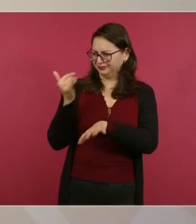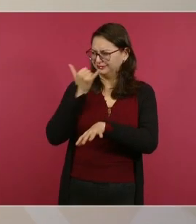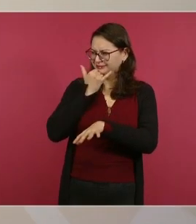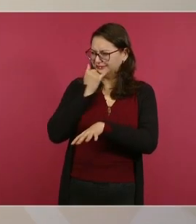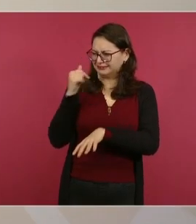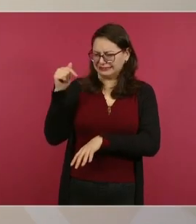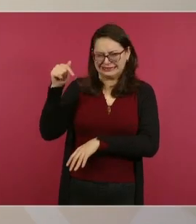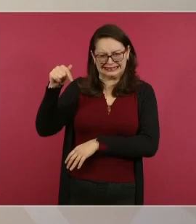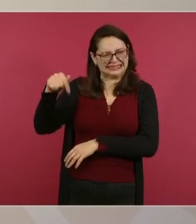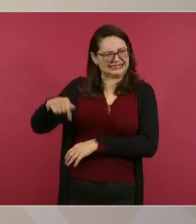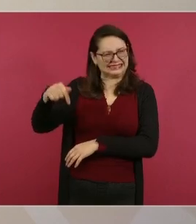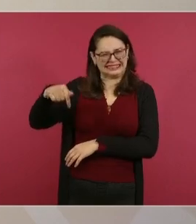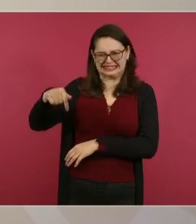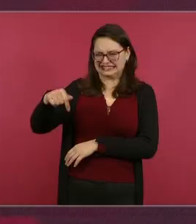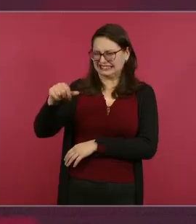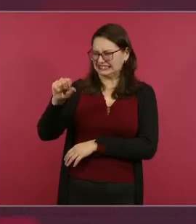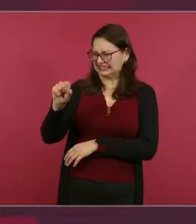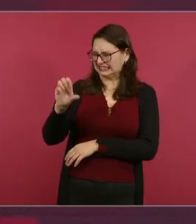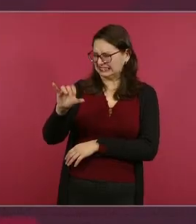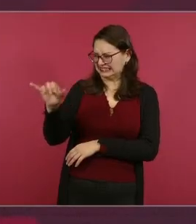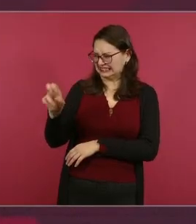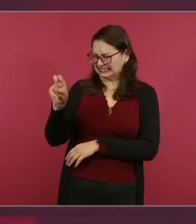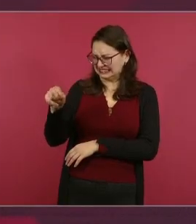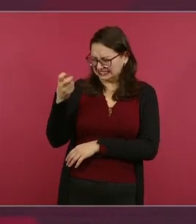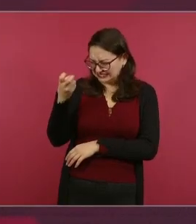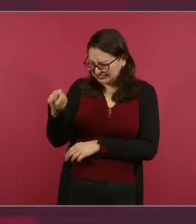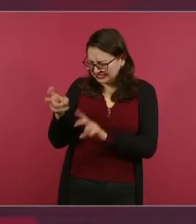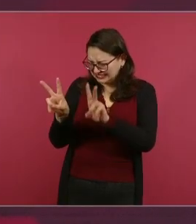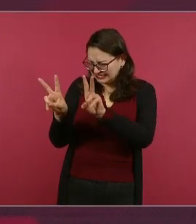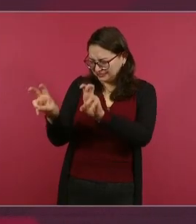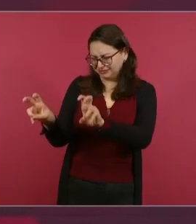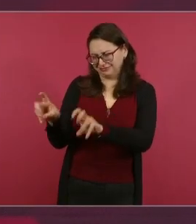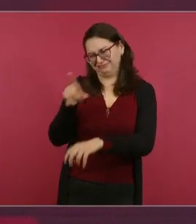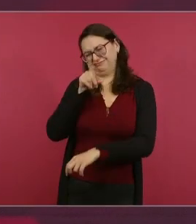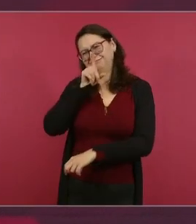porque todos los otros ministros votan